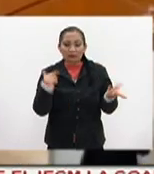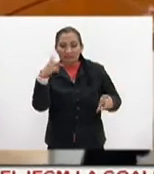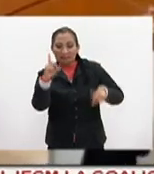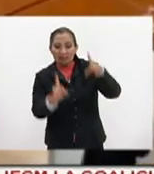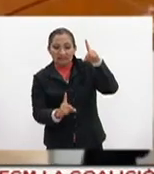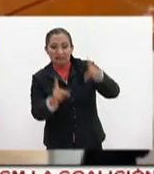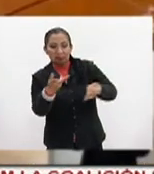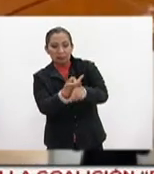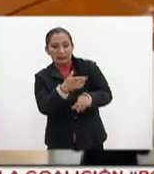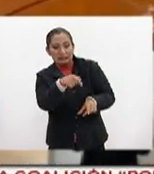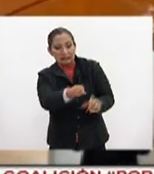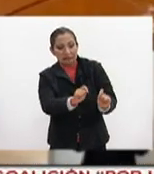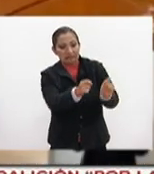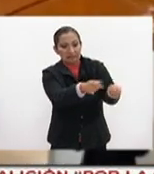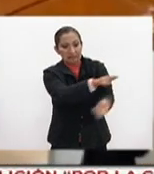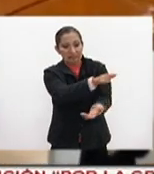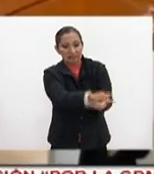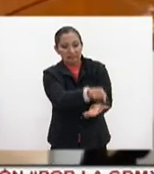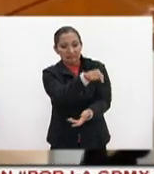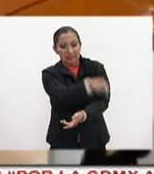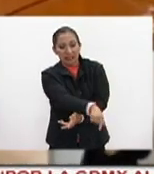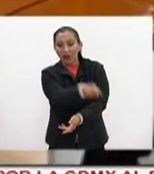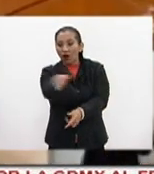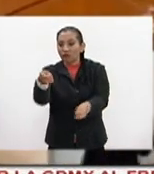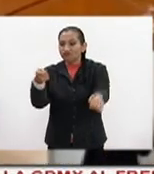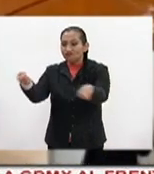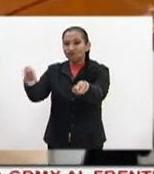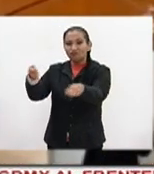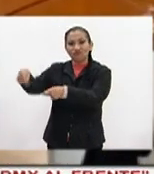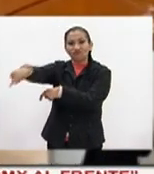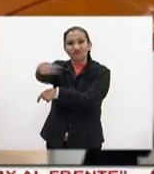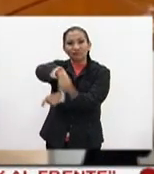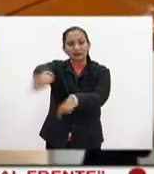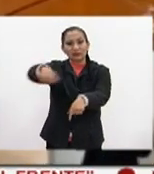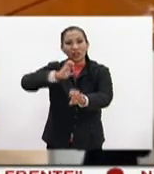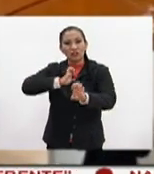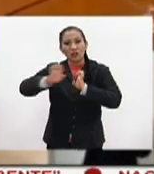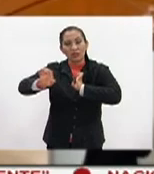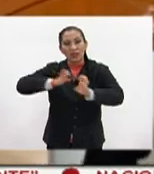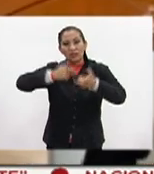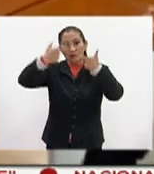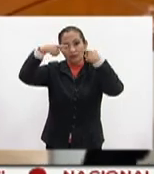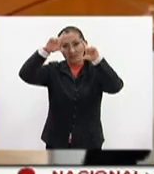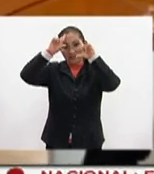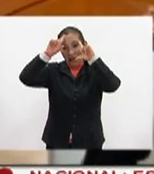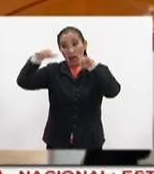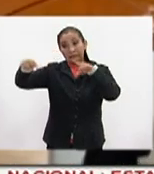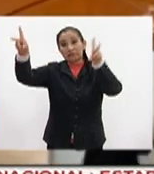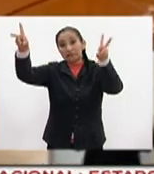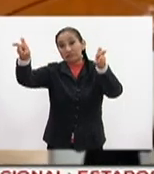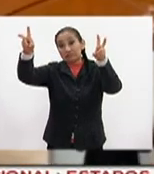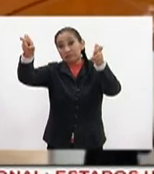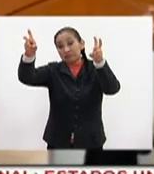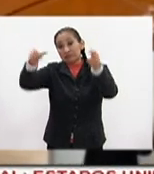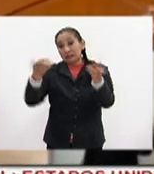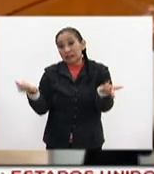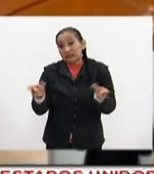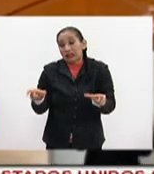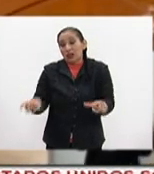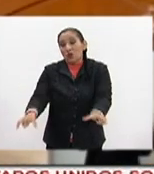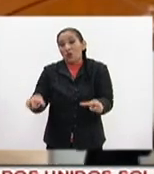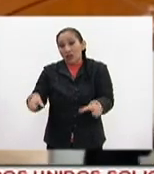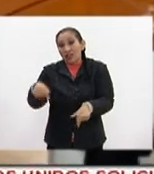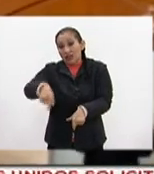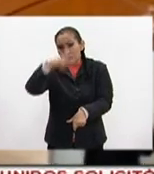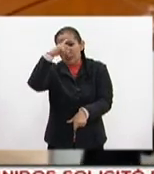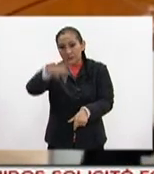expectativa de qué es lo que podría ocurrir con la regulación de las Fuerzas Armadas en el asunto de la seguridad